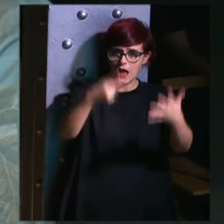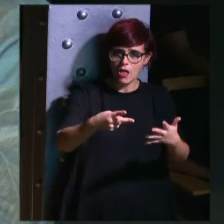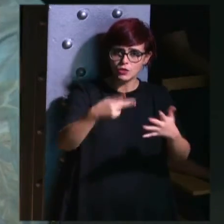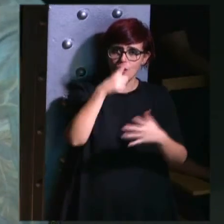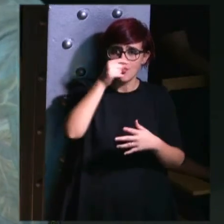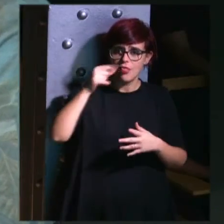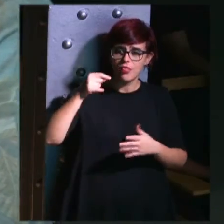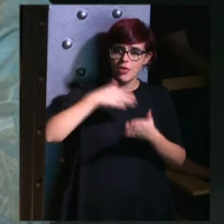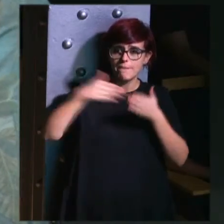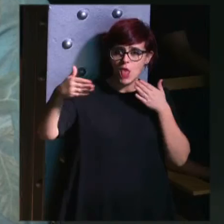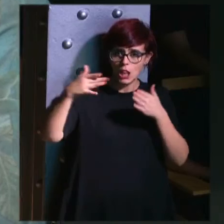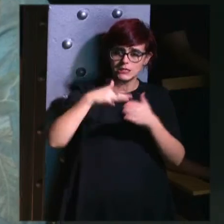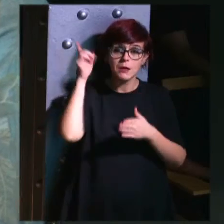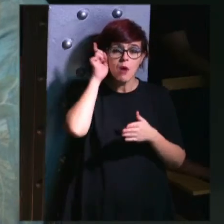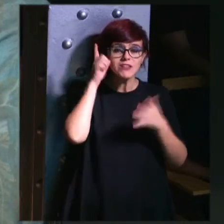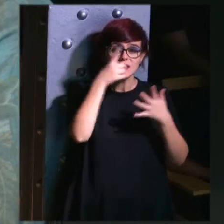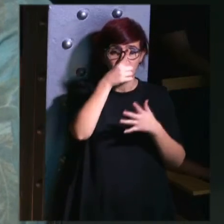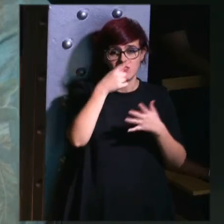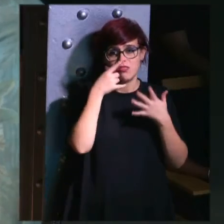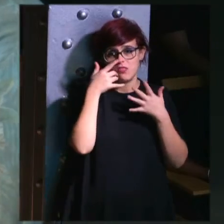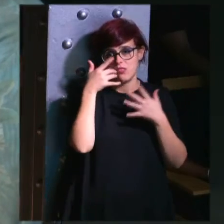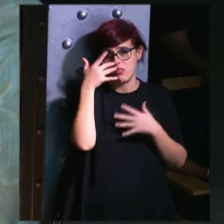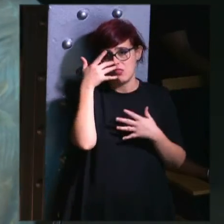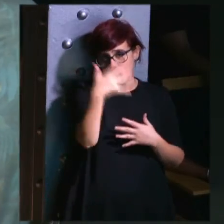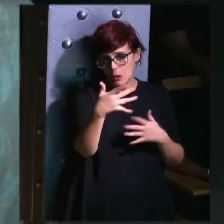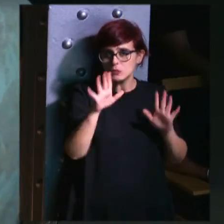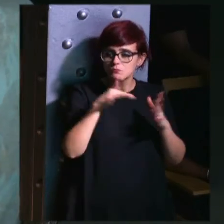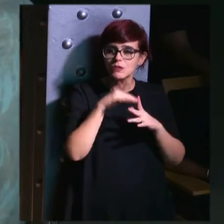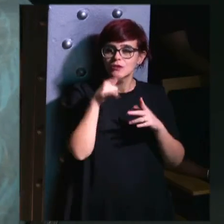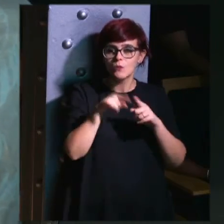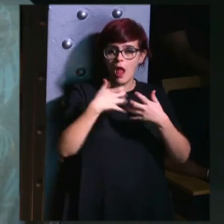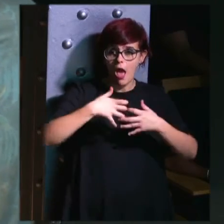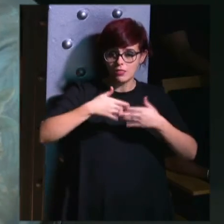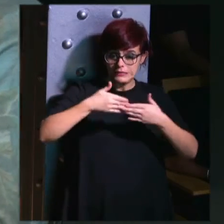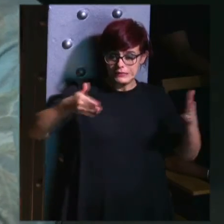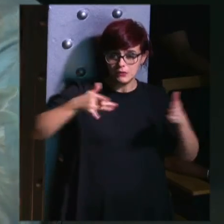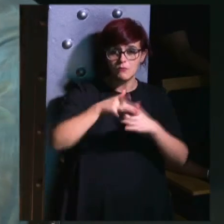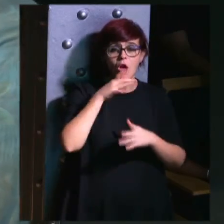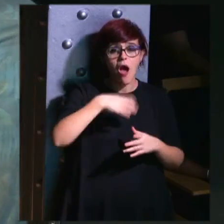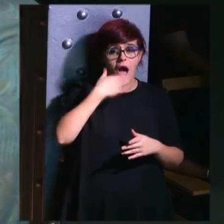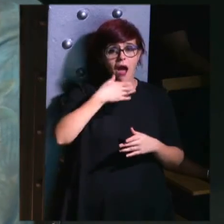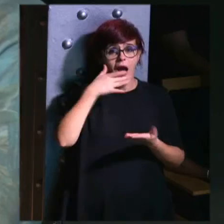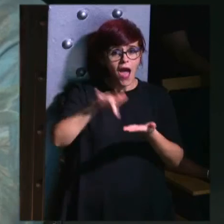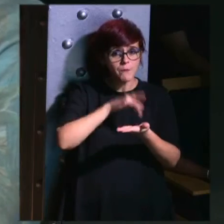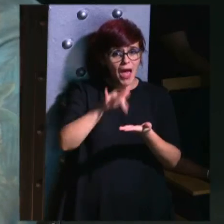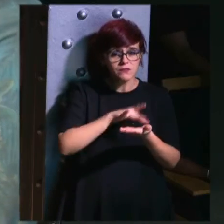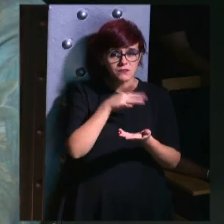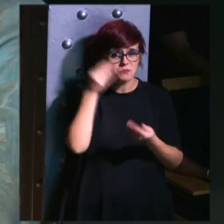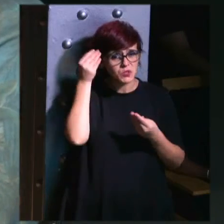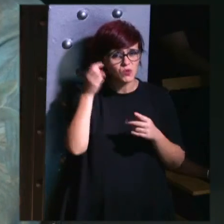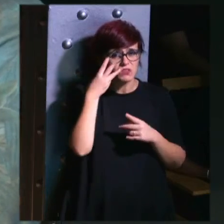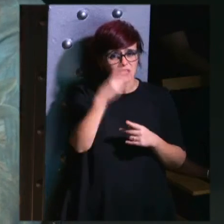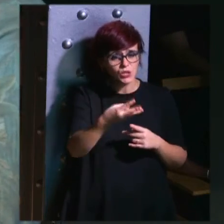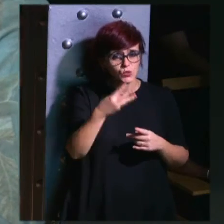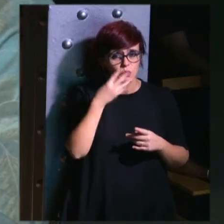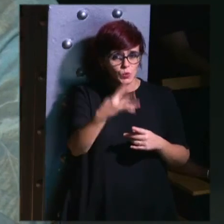millones de dispositivos y obviamente estaba abriendo industria, ¿no? El iPad, por el contrario, que llegó, pues no sé si 3 o 4 años después